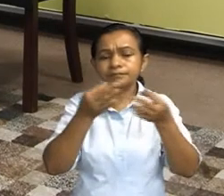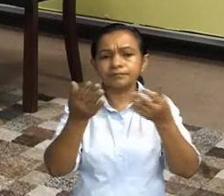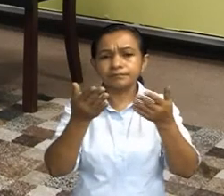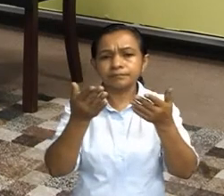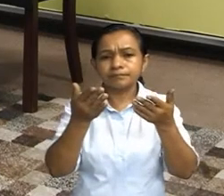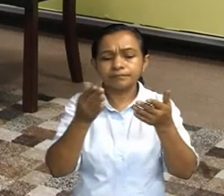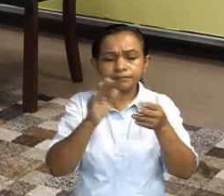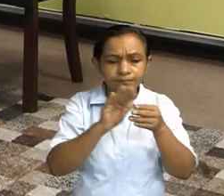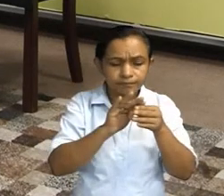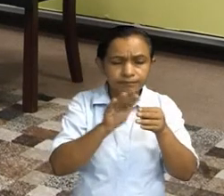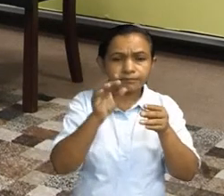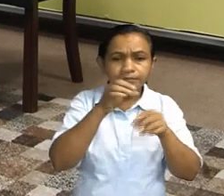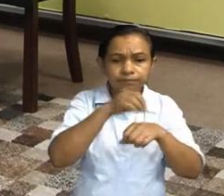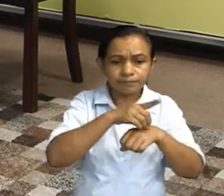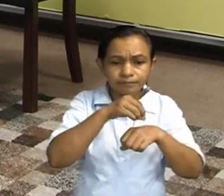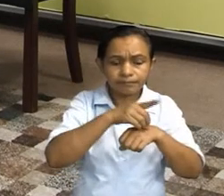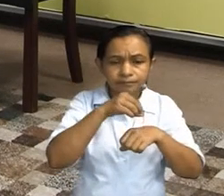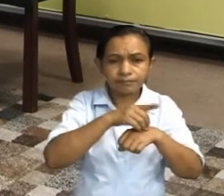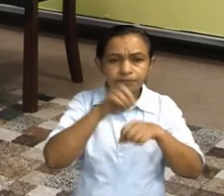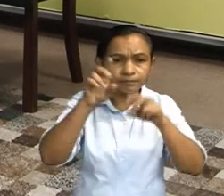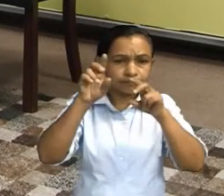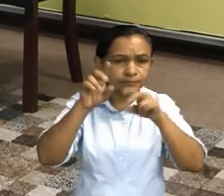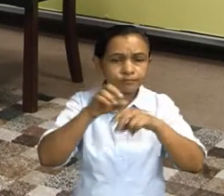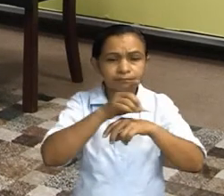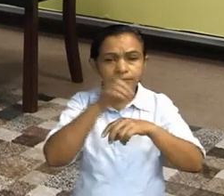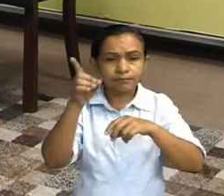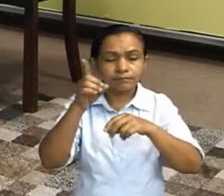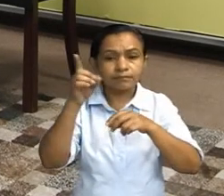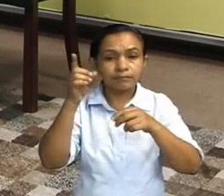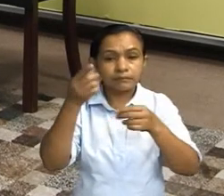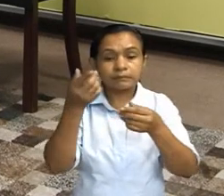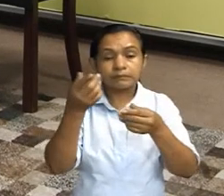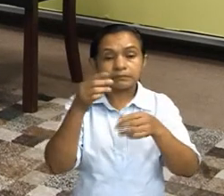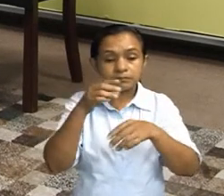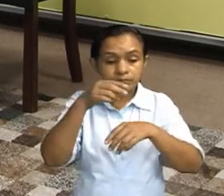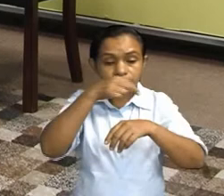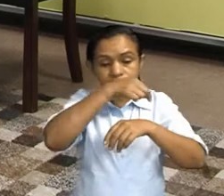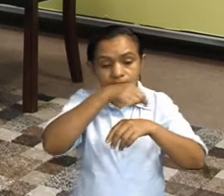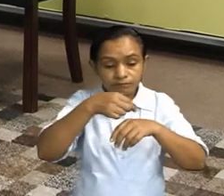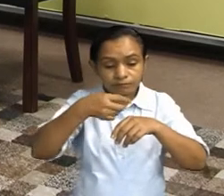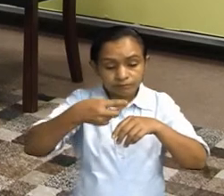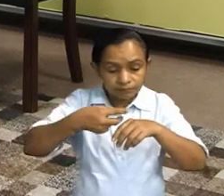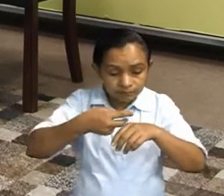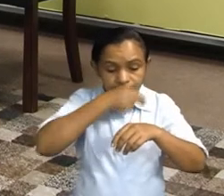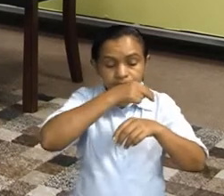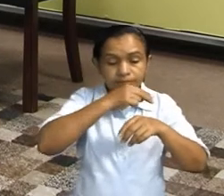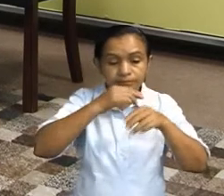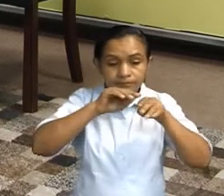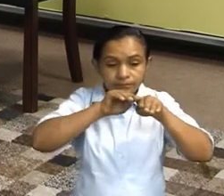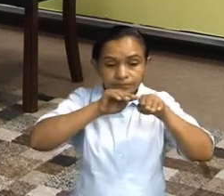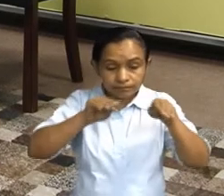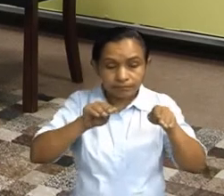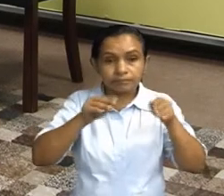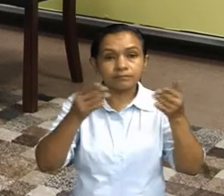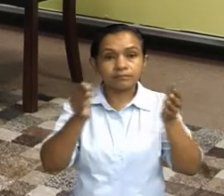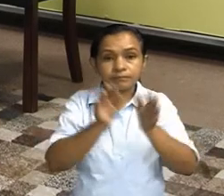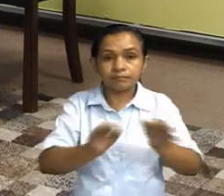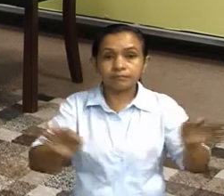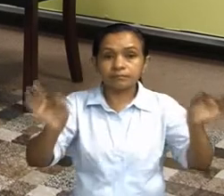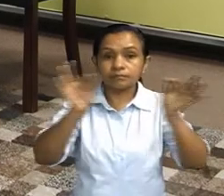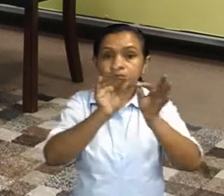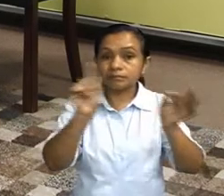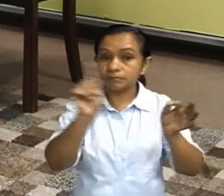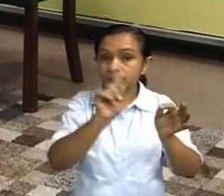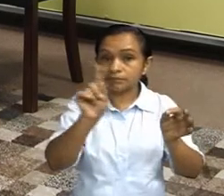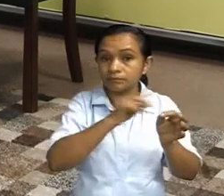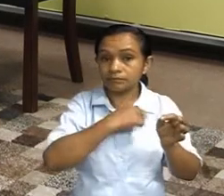mano con el pediatra, el ginecólogo y el cirujano pediatra en muchos casos. Y resuelve. Lo importante es no